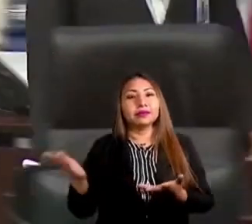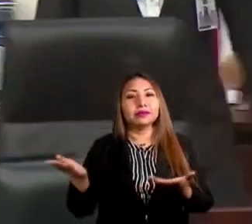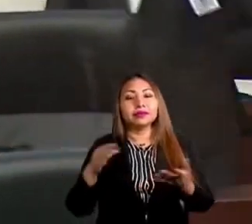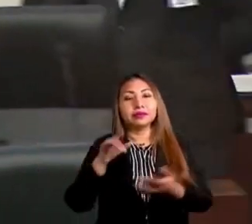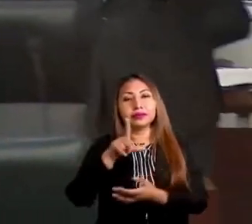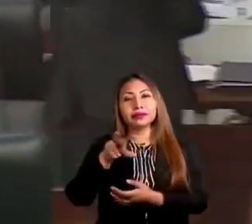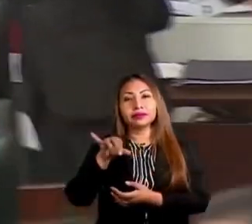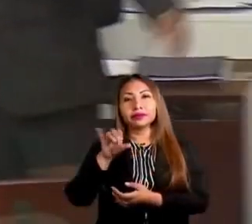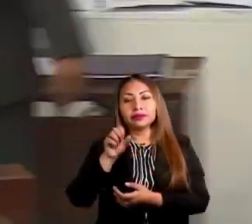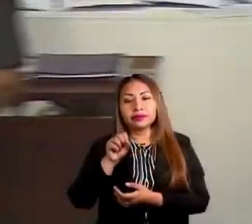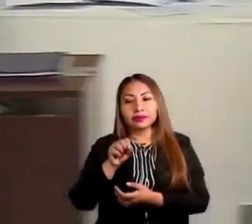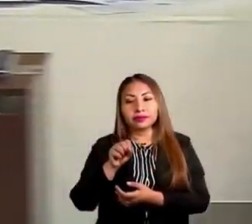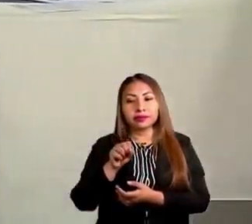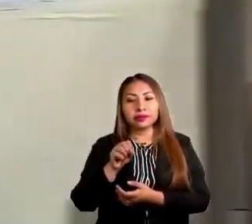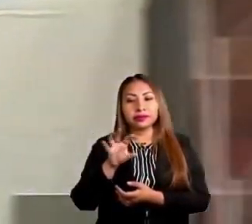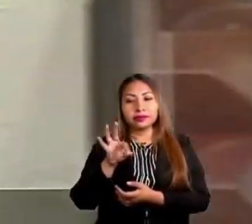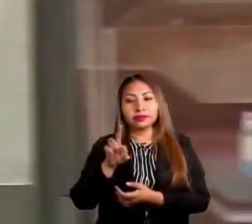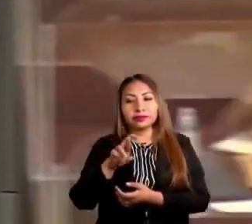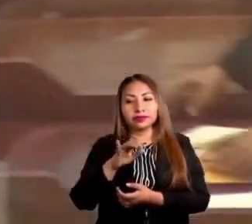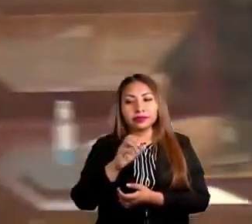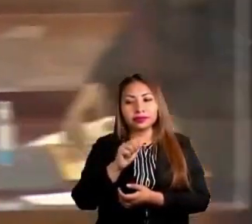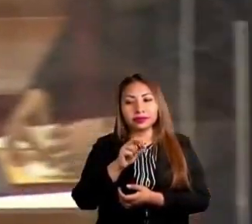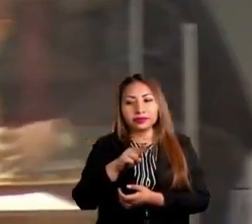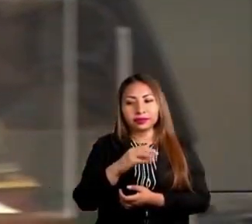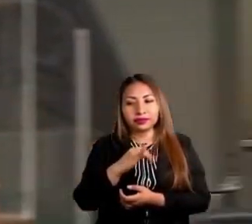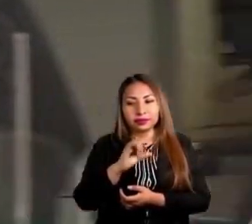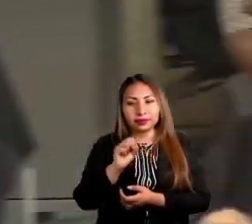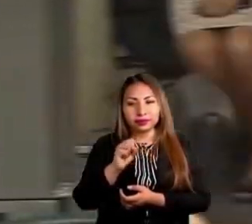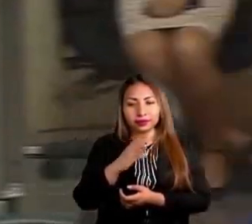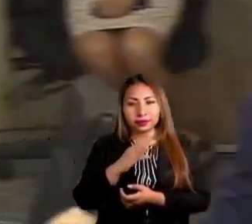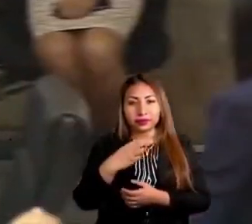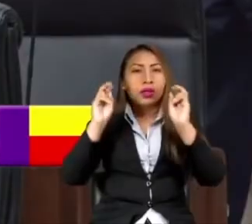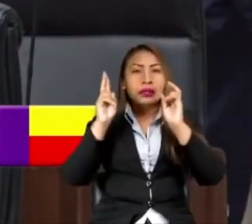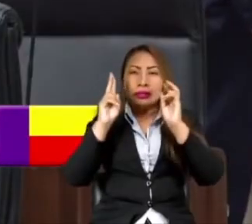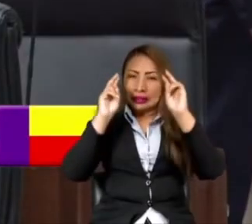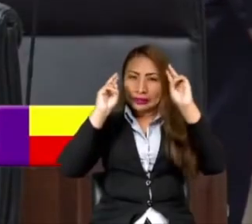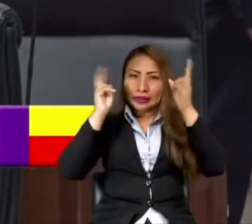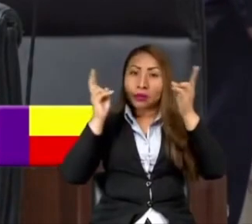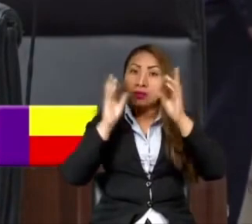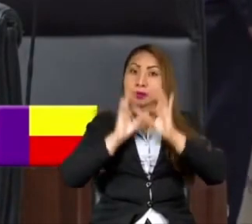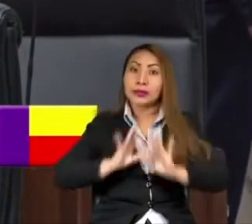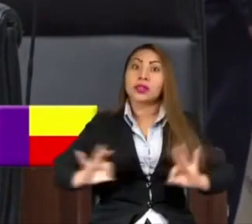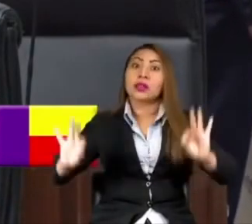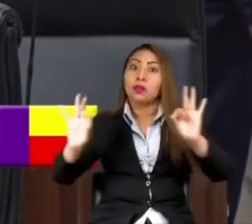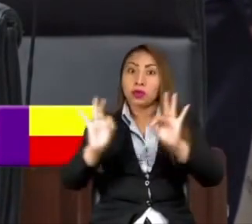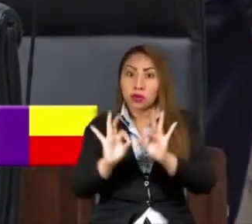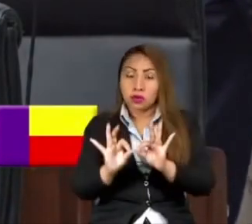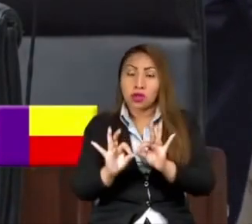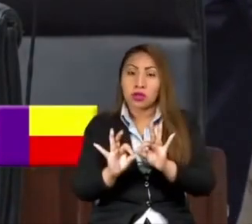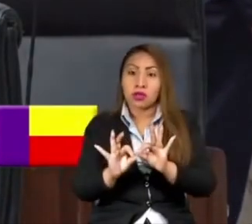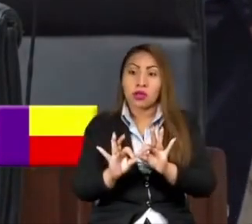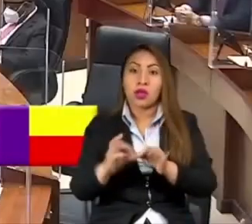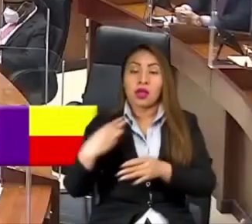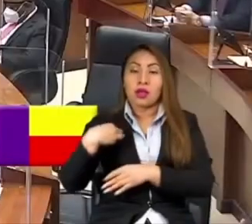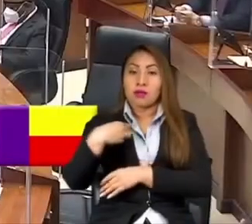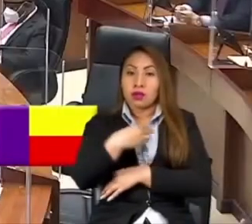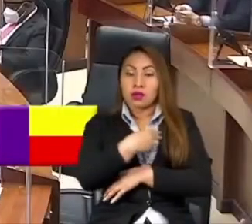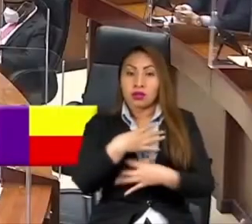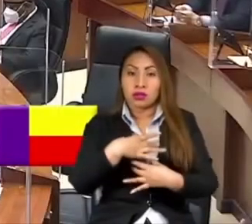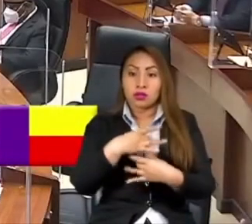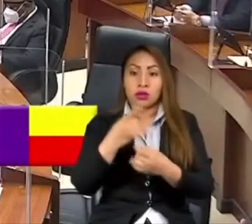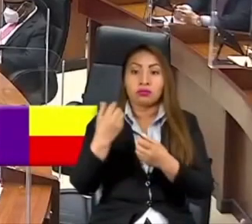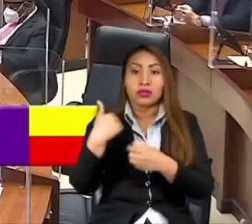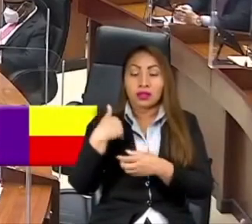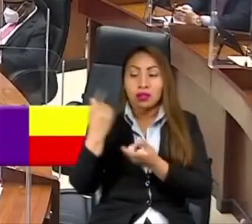Salud, a la ministra de Relaciones Exteriores y al ministro de Economía y Finanzas. Y el ministro de Salud tiene que venir aquí